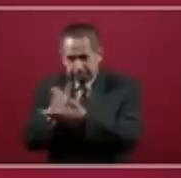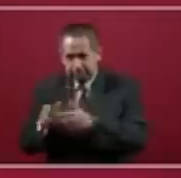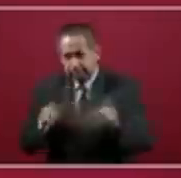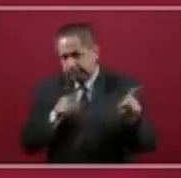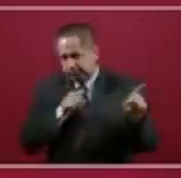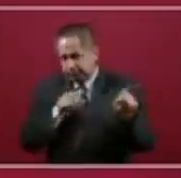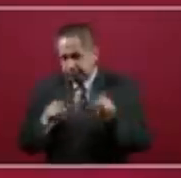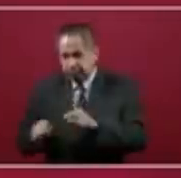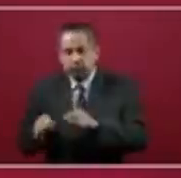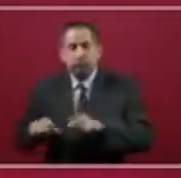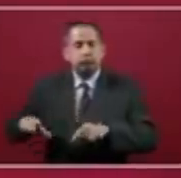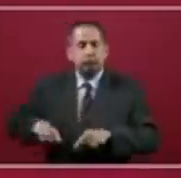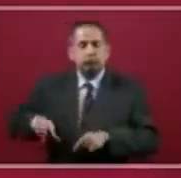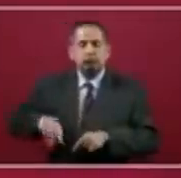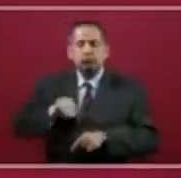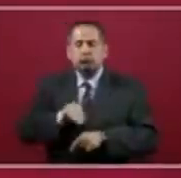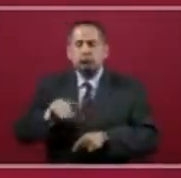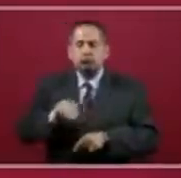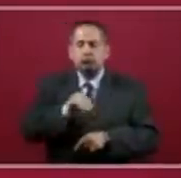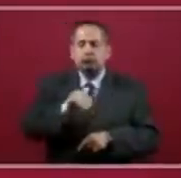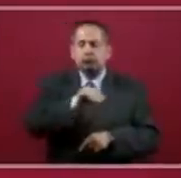Gobierno itinerante,